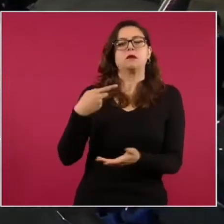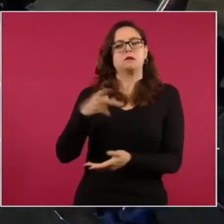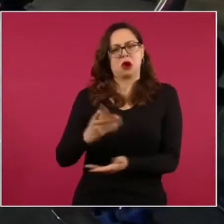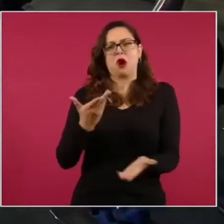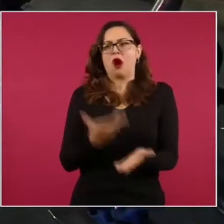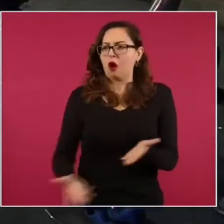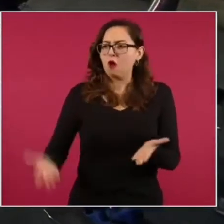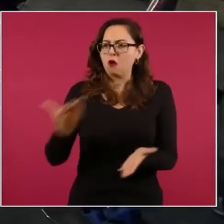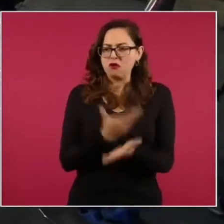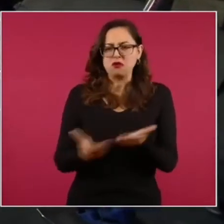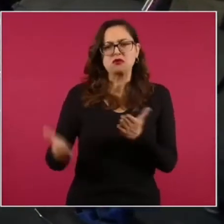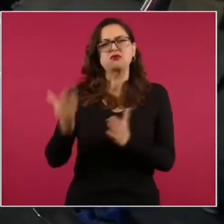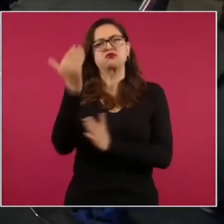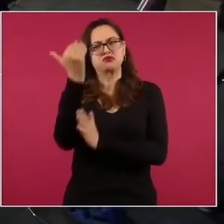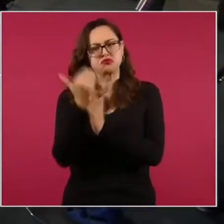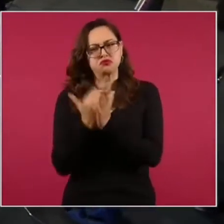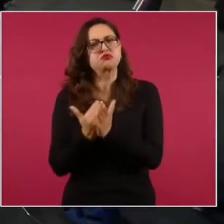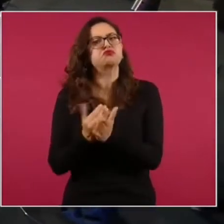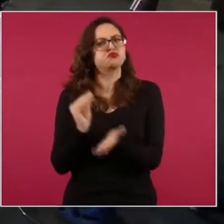Y